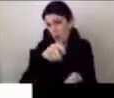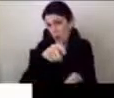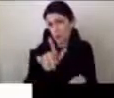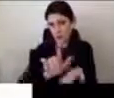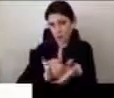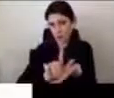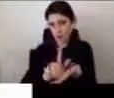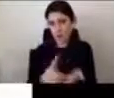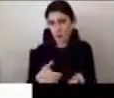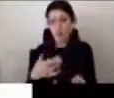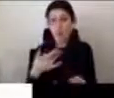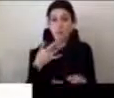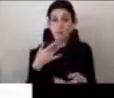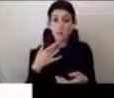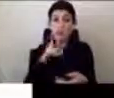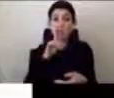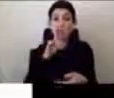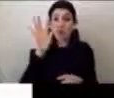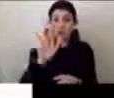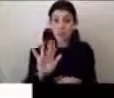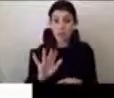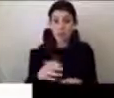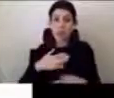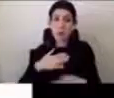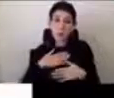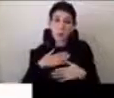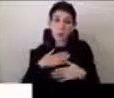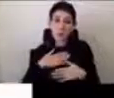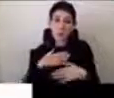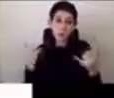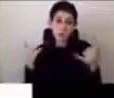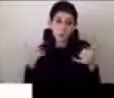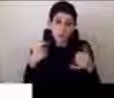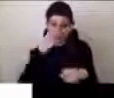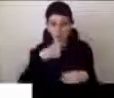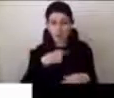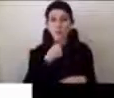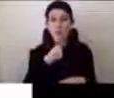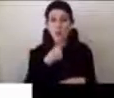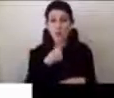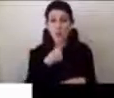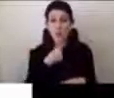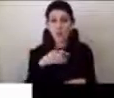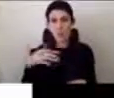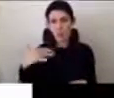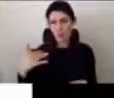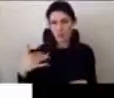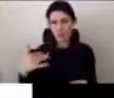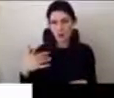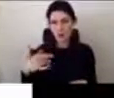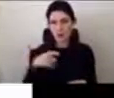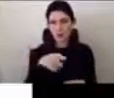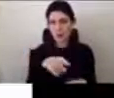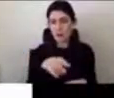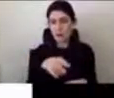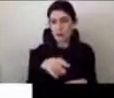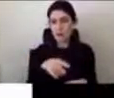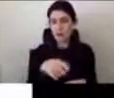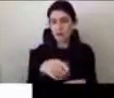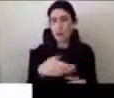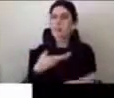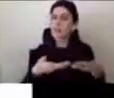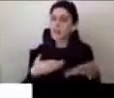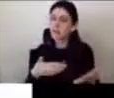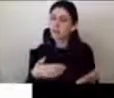porque reúne algunas características que para mí como jugona son muy importantes, que tiene una excelente y cercana atención, una